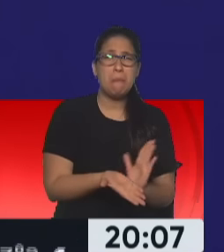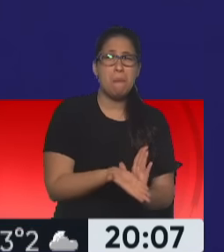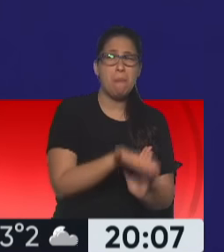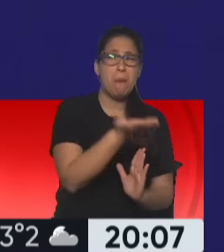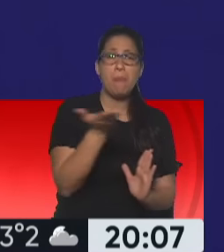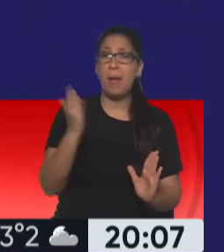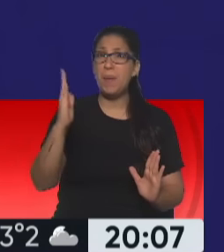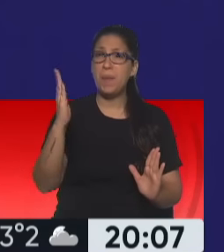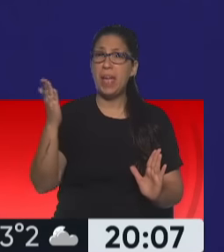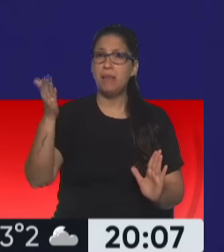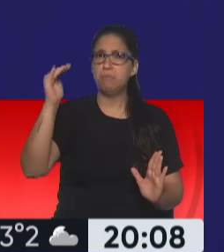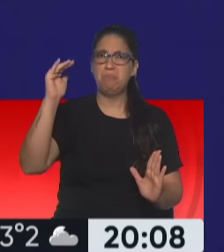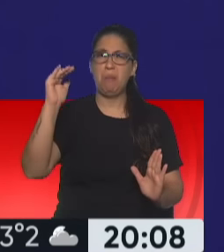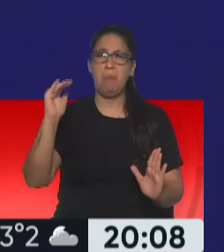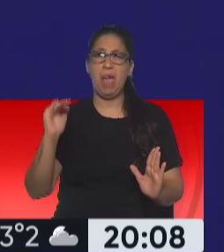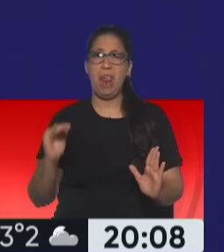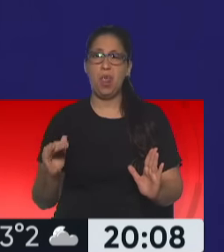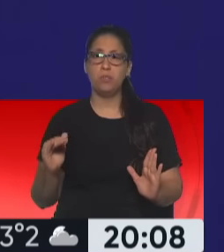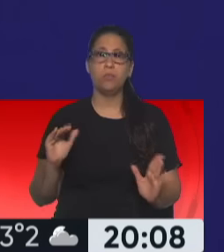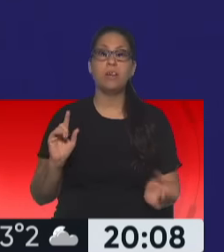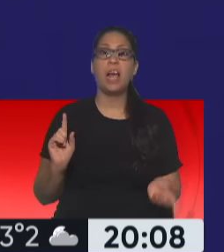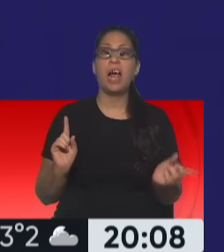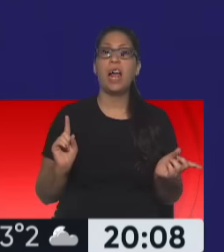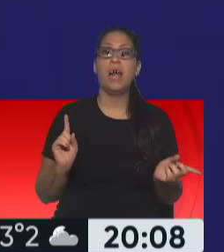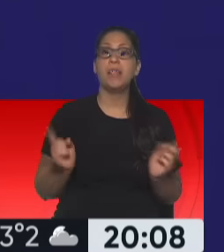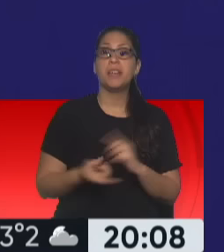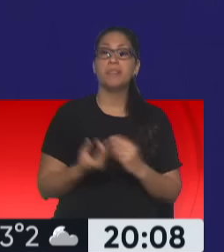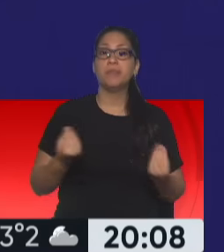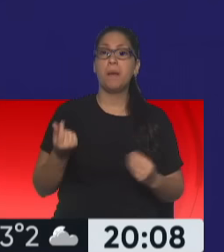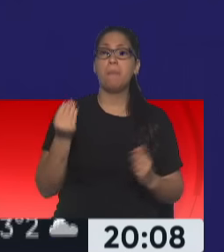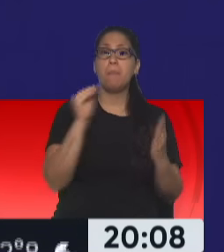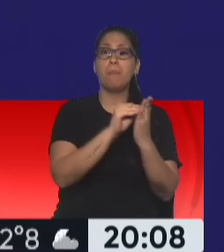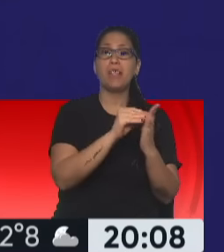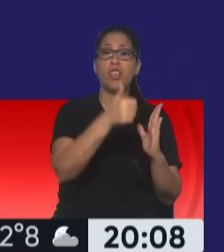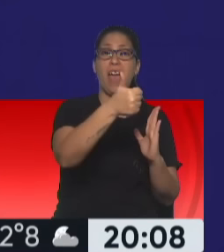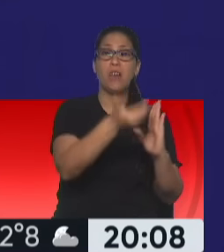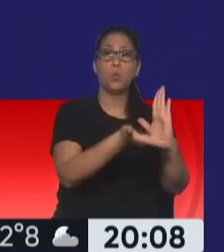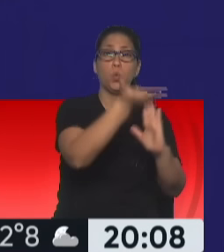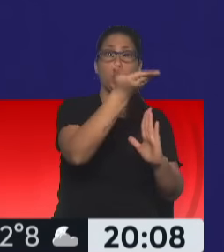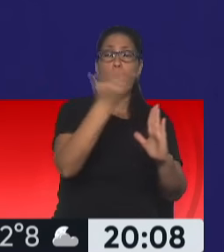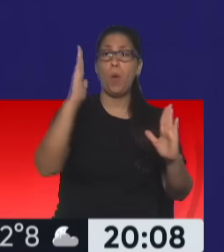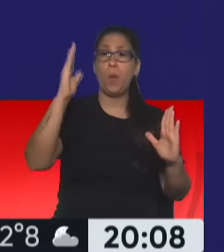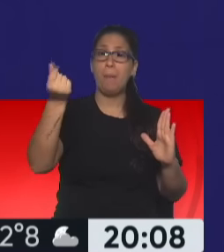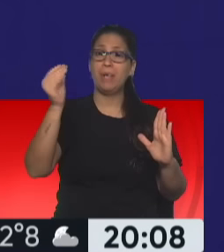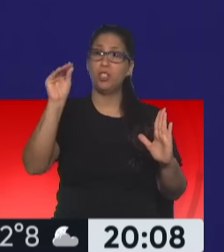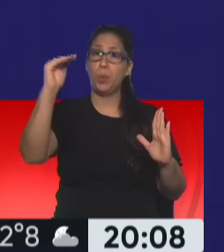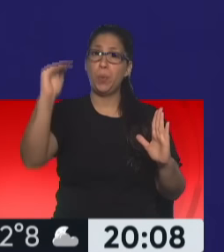B. La contraparte de eso, ¿qué tendría que ser? Que el precio de A suba y el precio de B